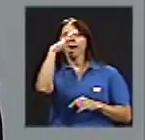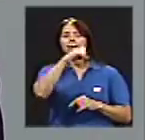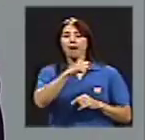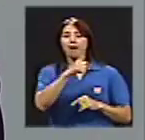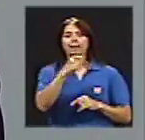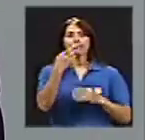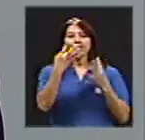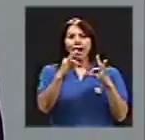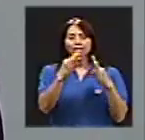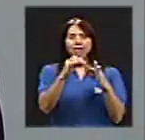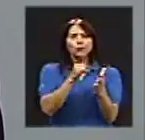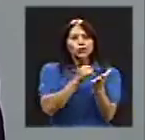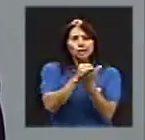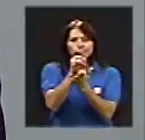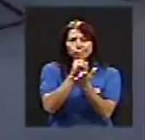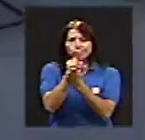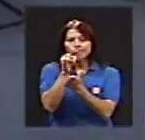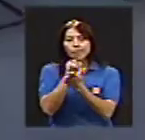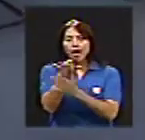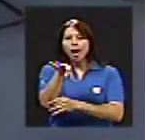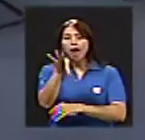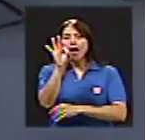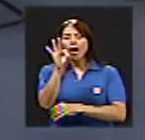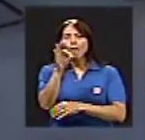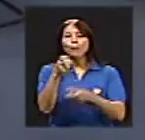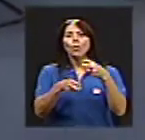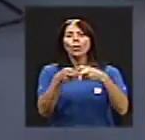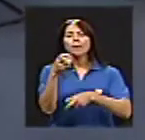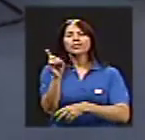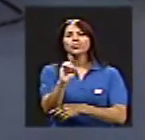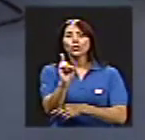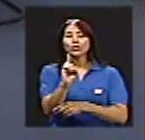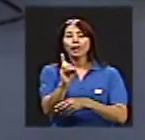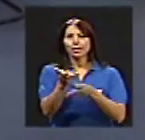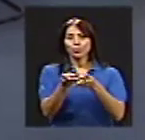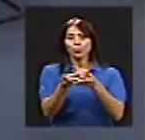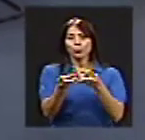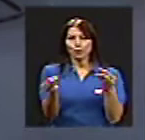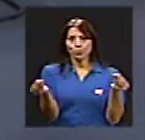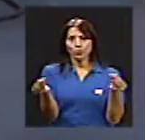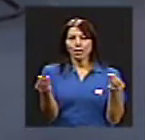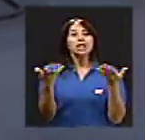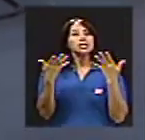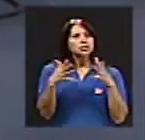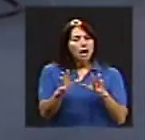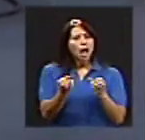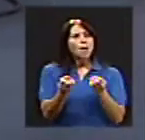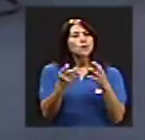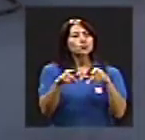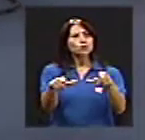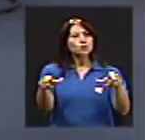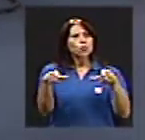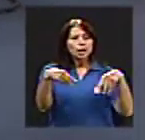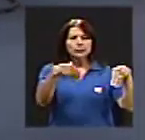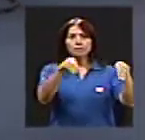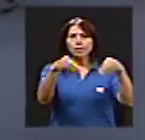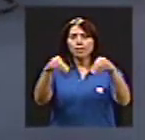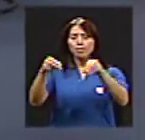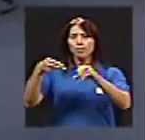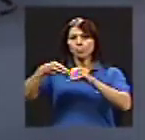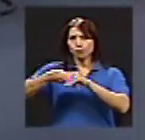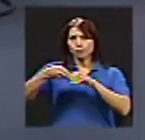averiguar dónde están los problemas y tratar de irlos solucionando. Ya hay una cantidad importante de estaciones de servicio que están bajo